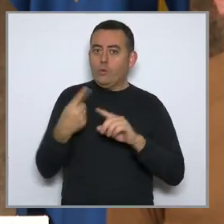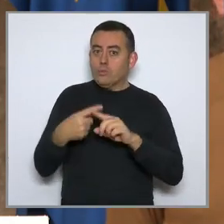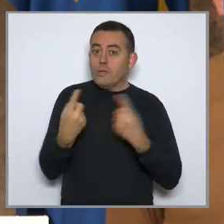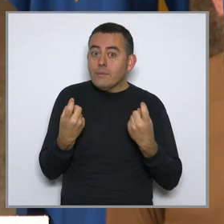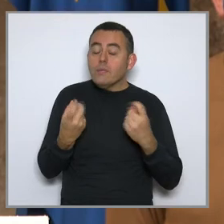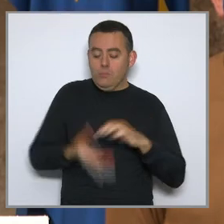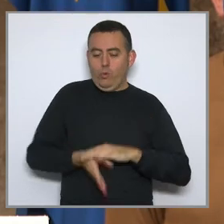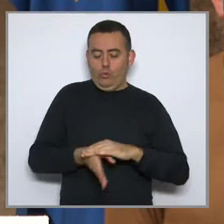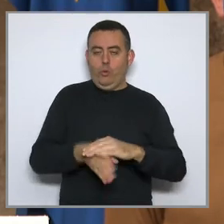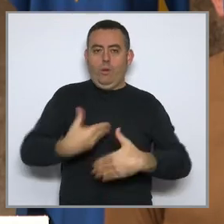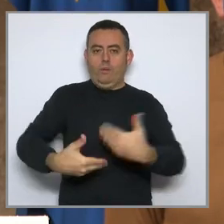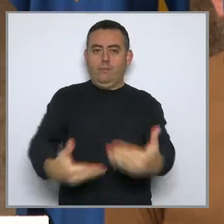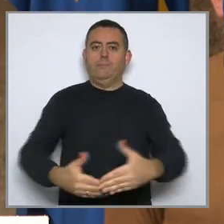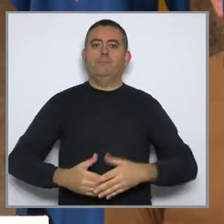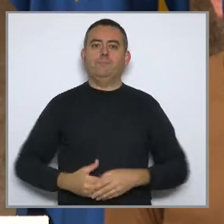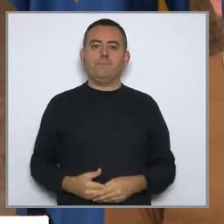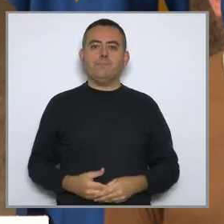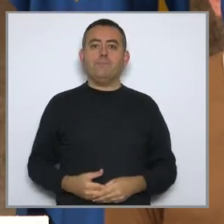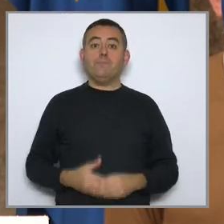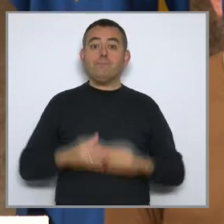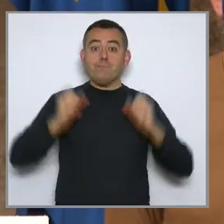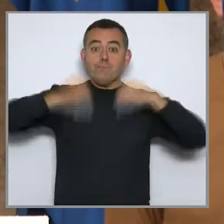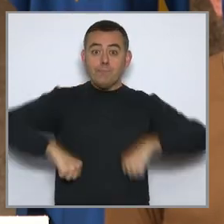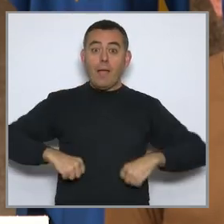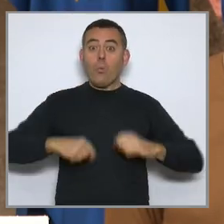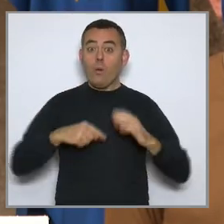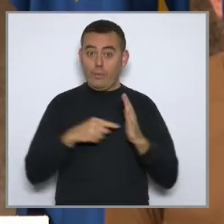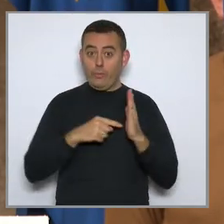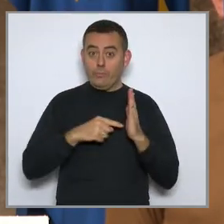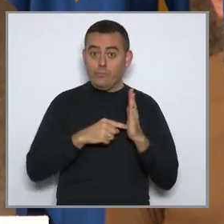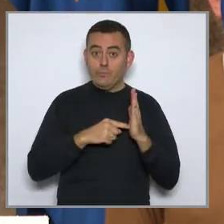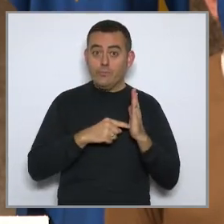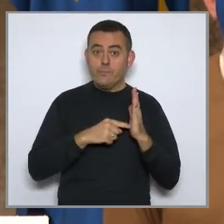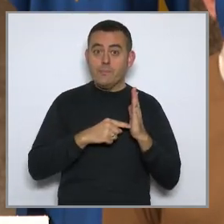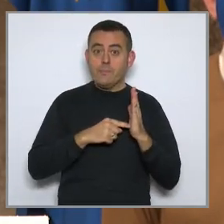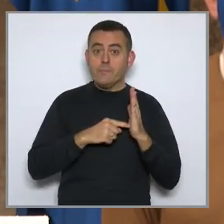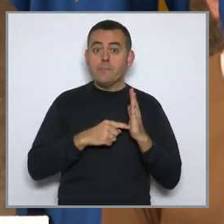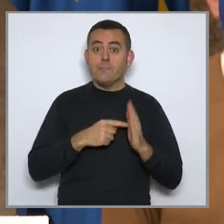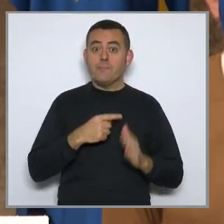Este acuerdo, básicamente, como digo, va a generar